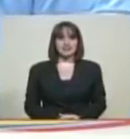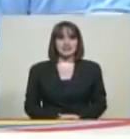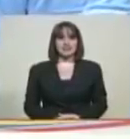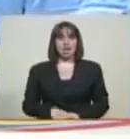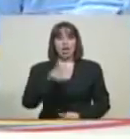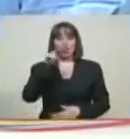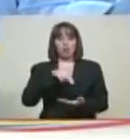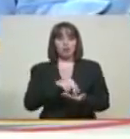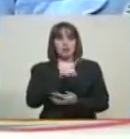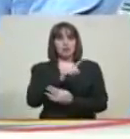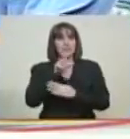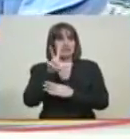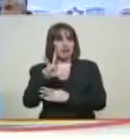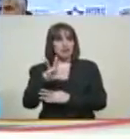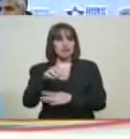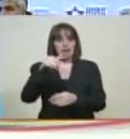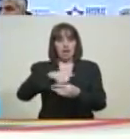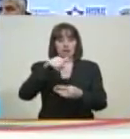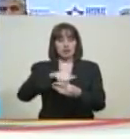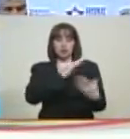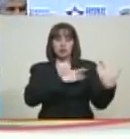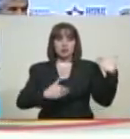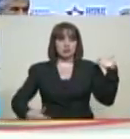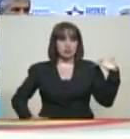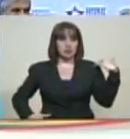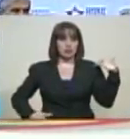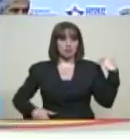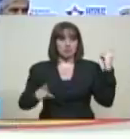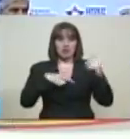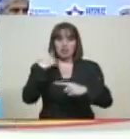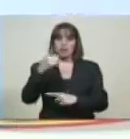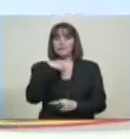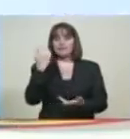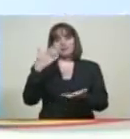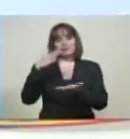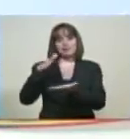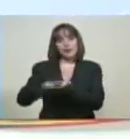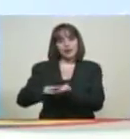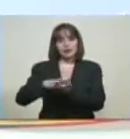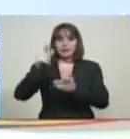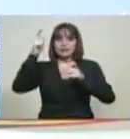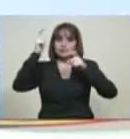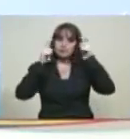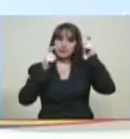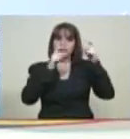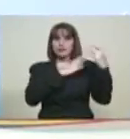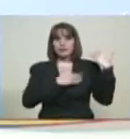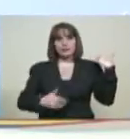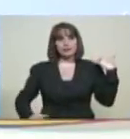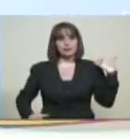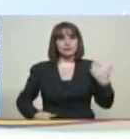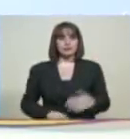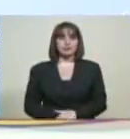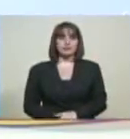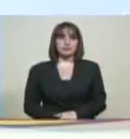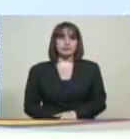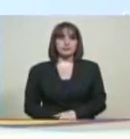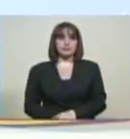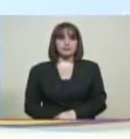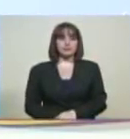2003 en la elección presidencial luego de la partida física en nuestro comandante y